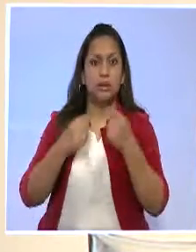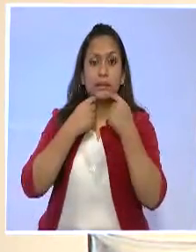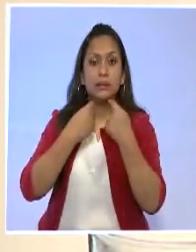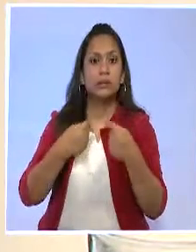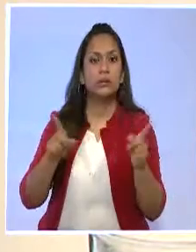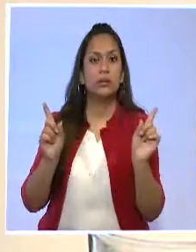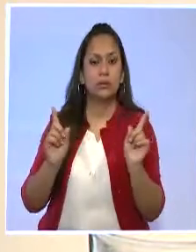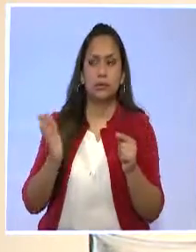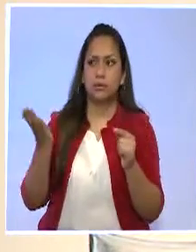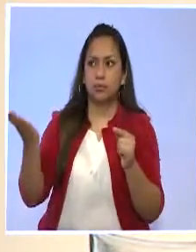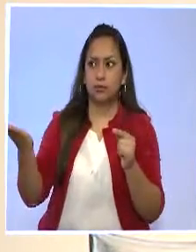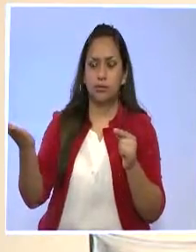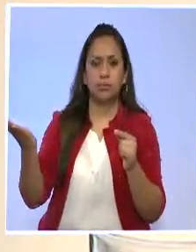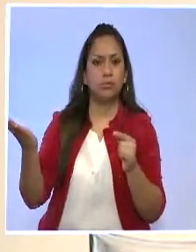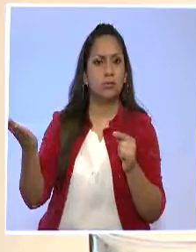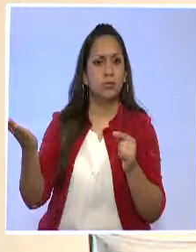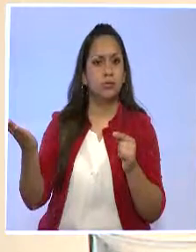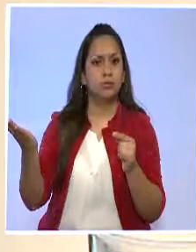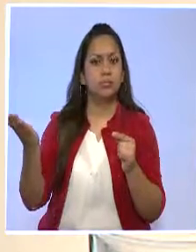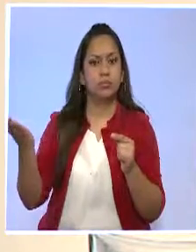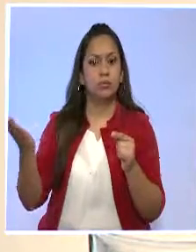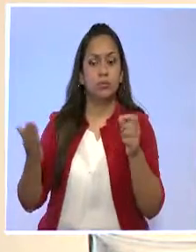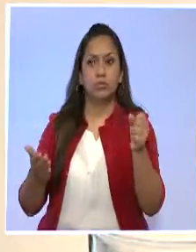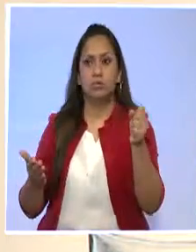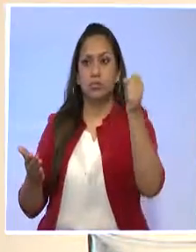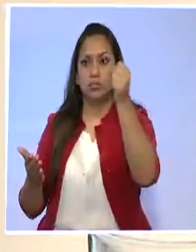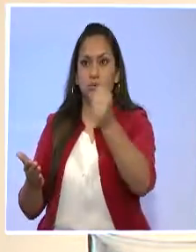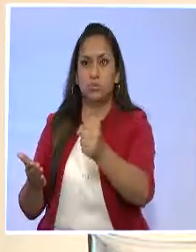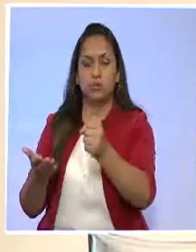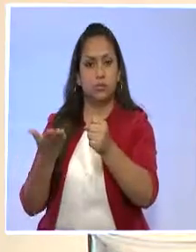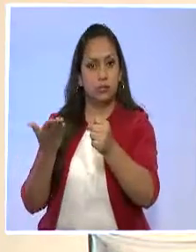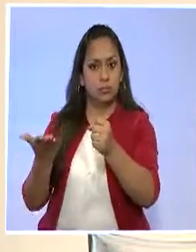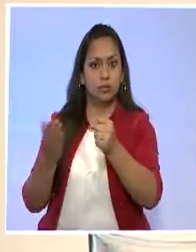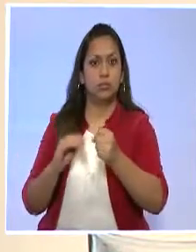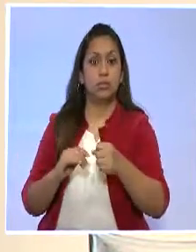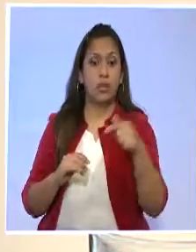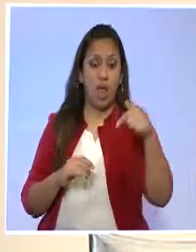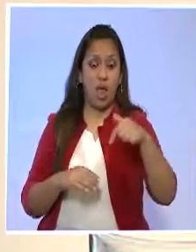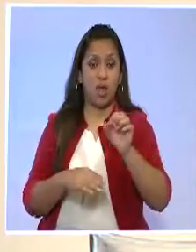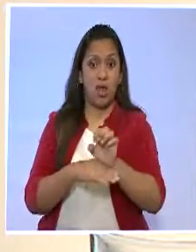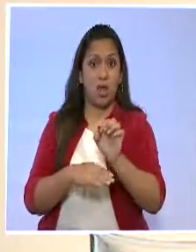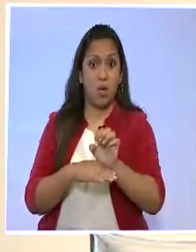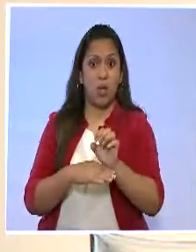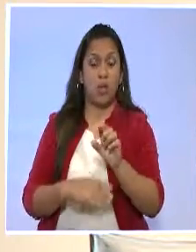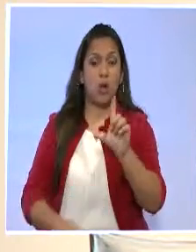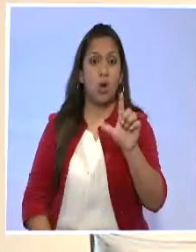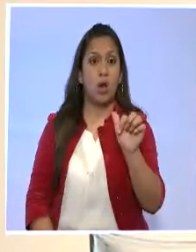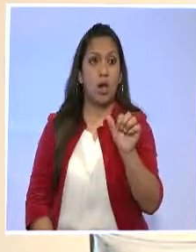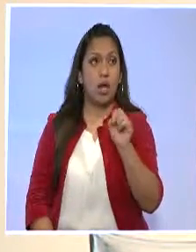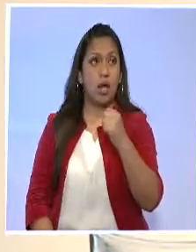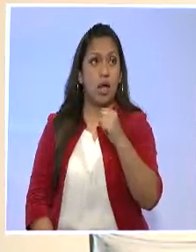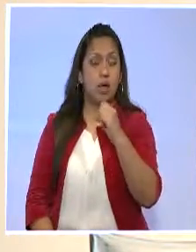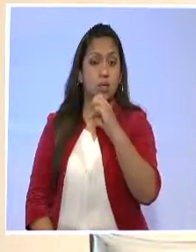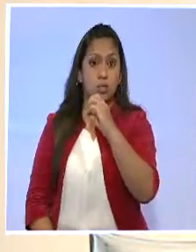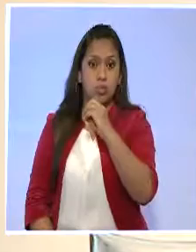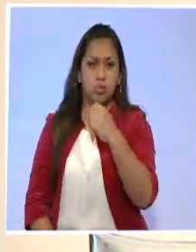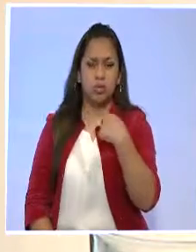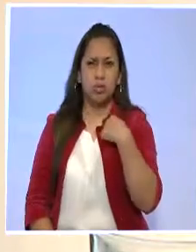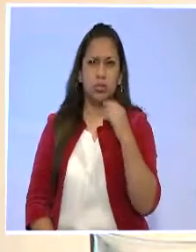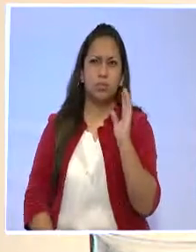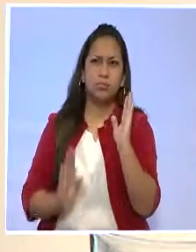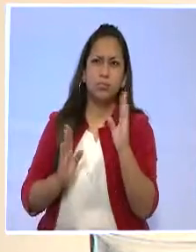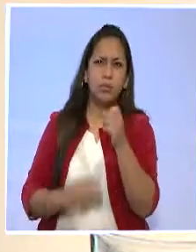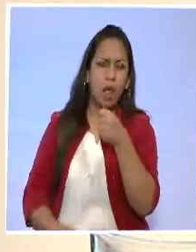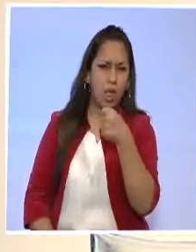del candidato del candidato a presidente de la república el banquero lazo que él yo le escucha muy atenta en una